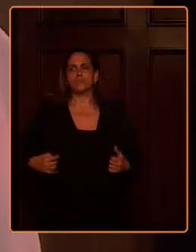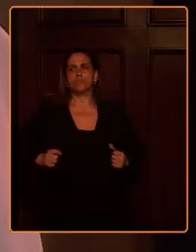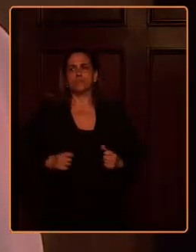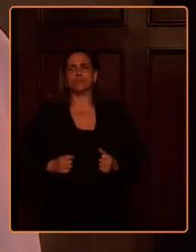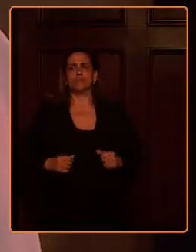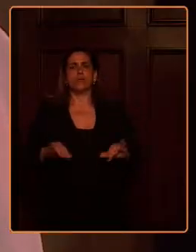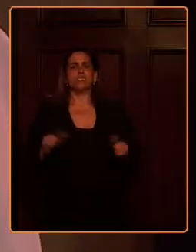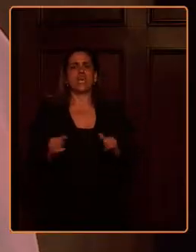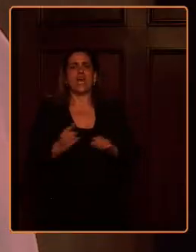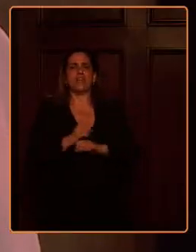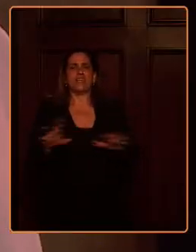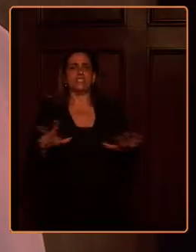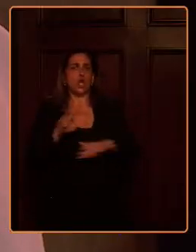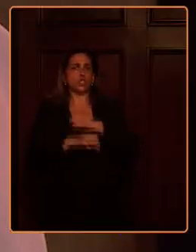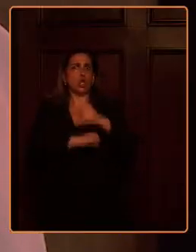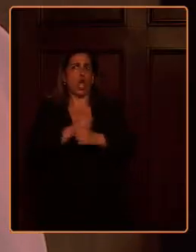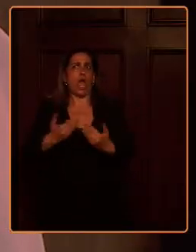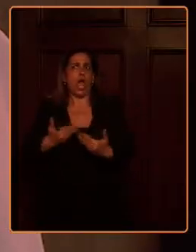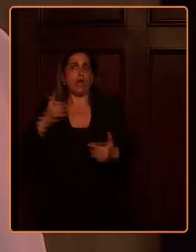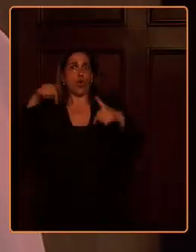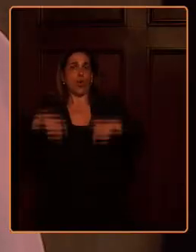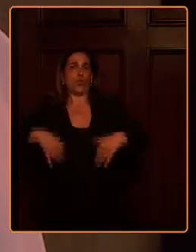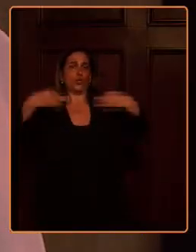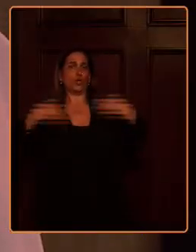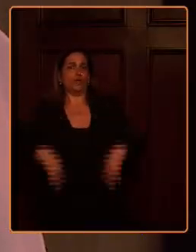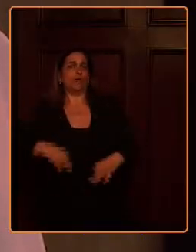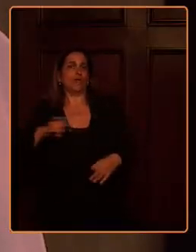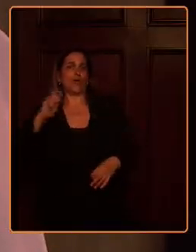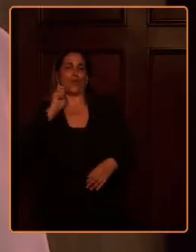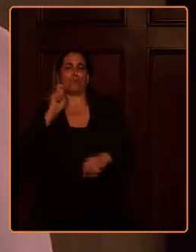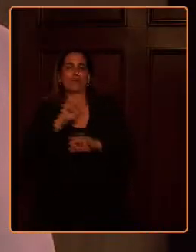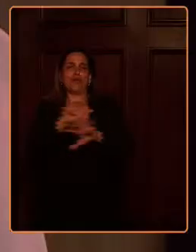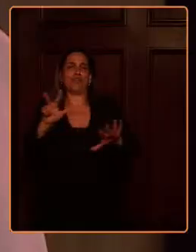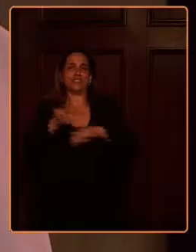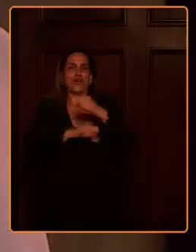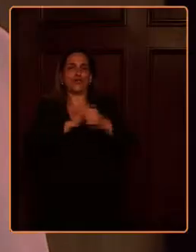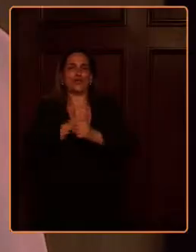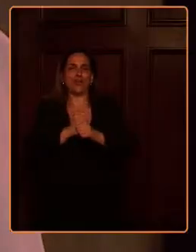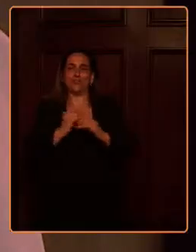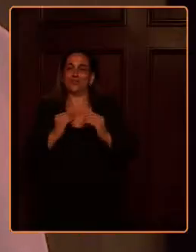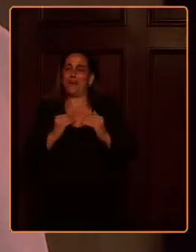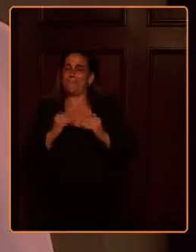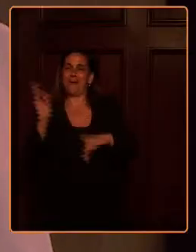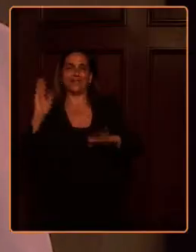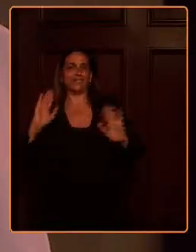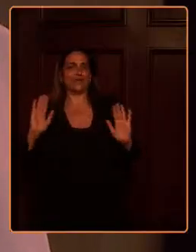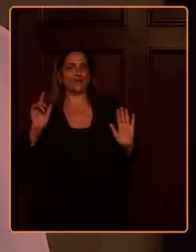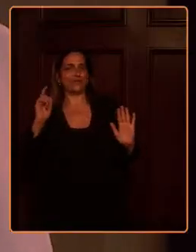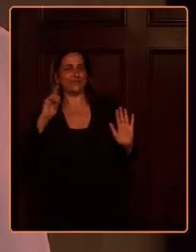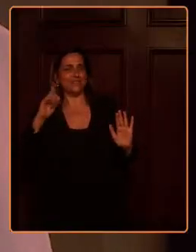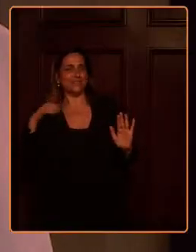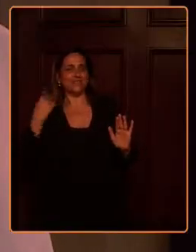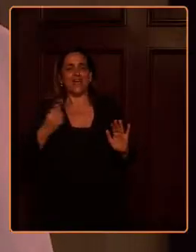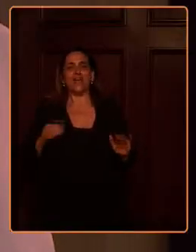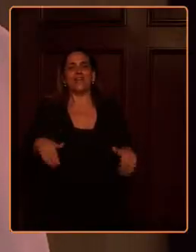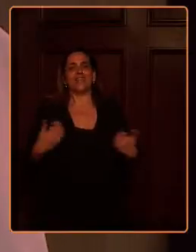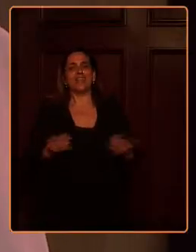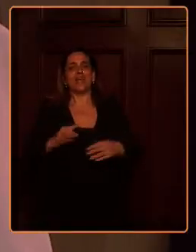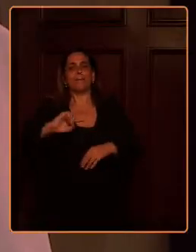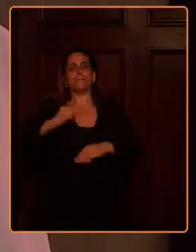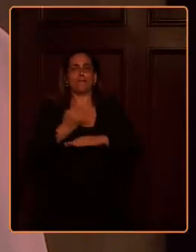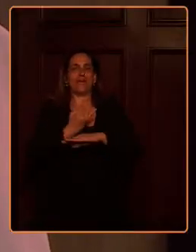Hace 18 años, este año cumplimos mayoría de edad, hace 18 años de la entrega de la